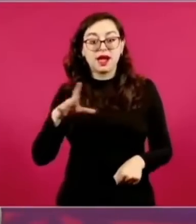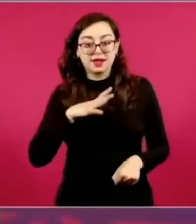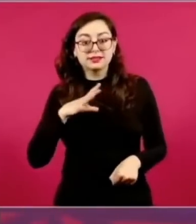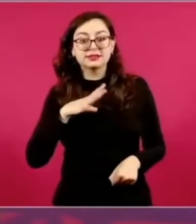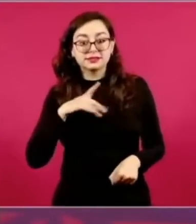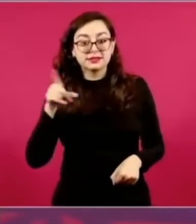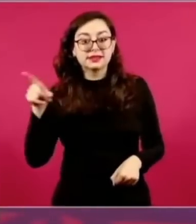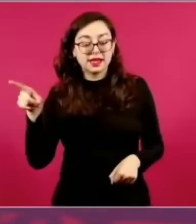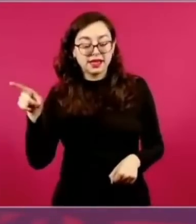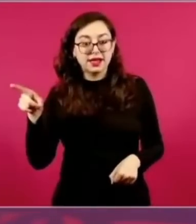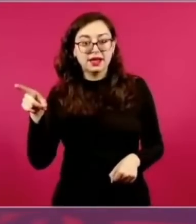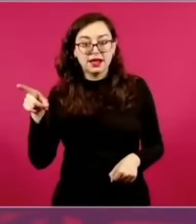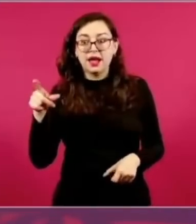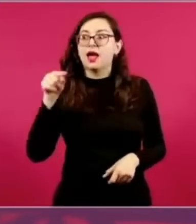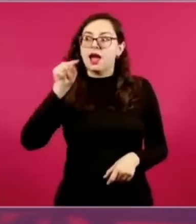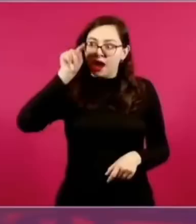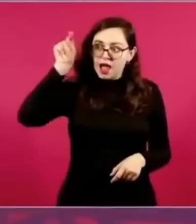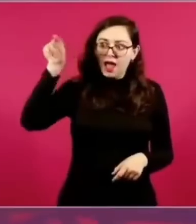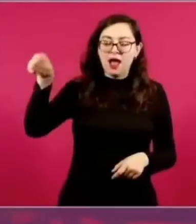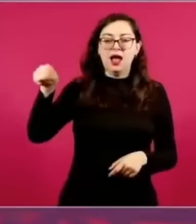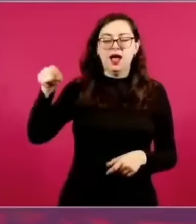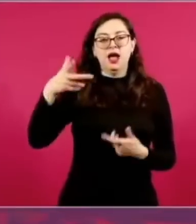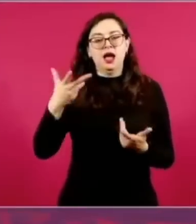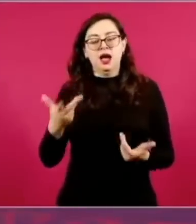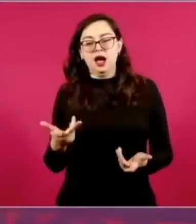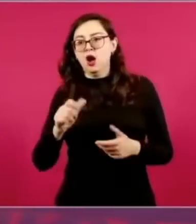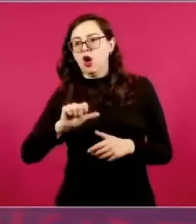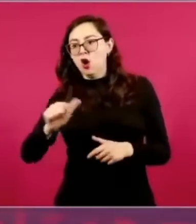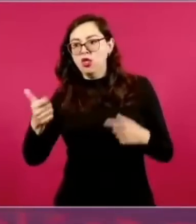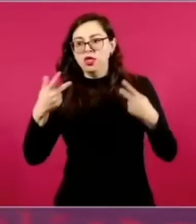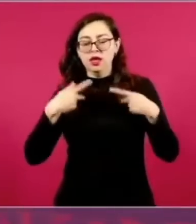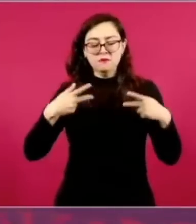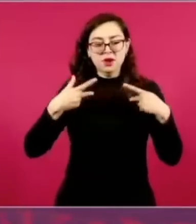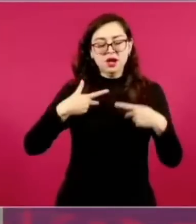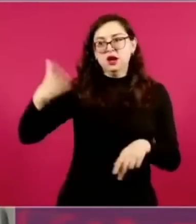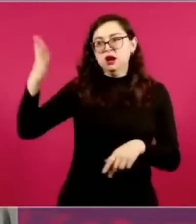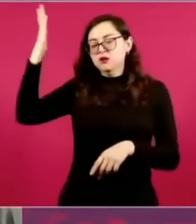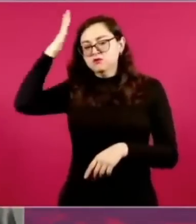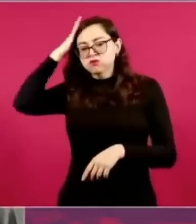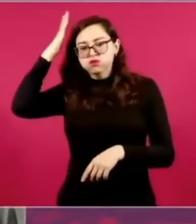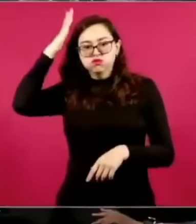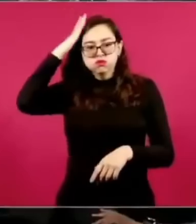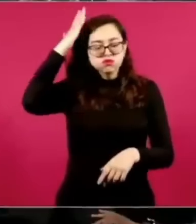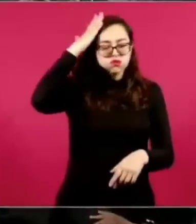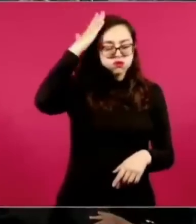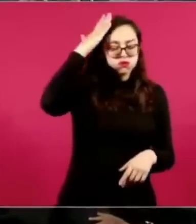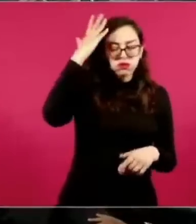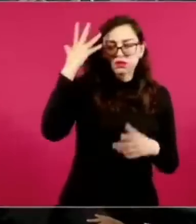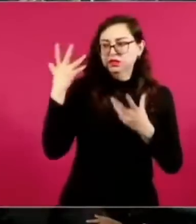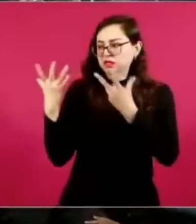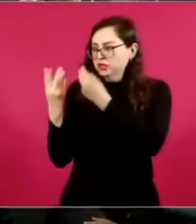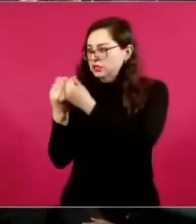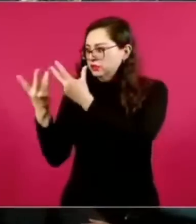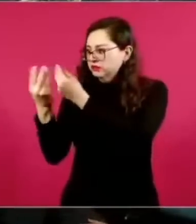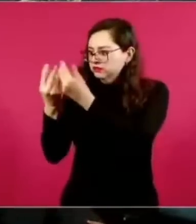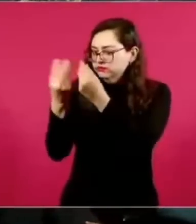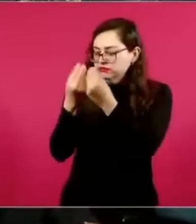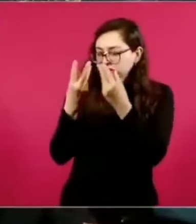que luchaban también por la independencia de los pueblos, se encuentran, ahí se encuentra con